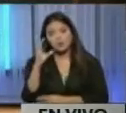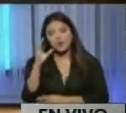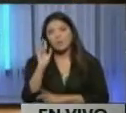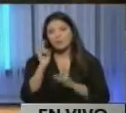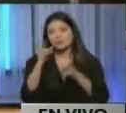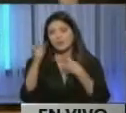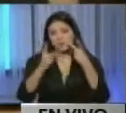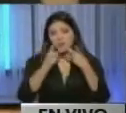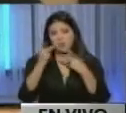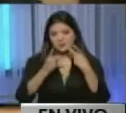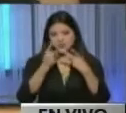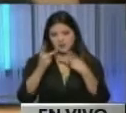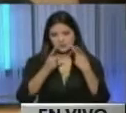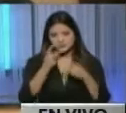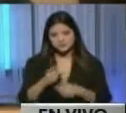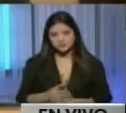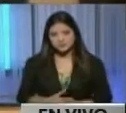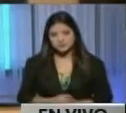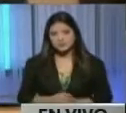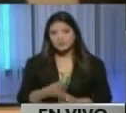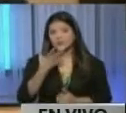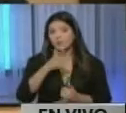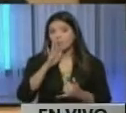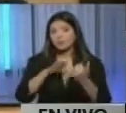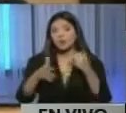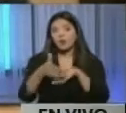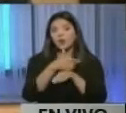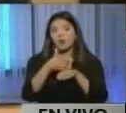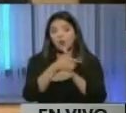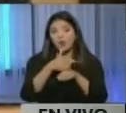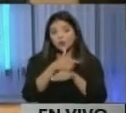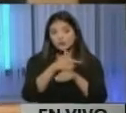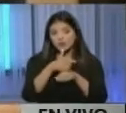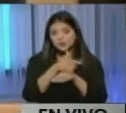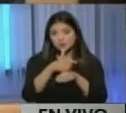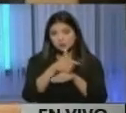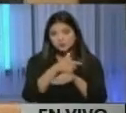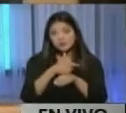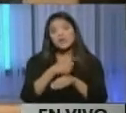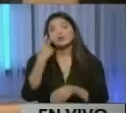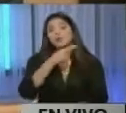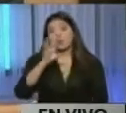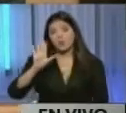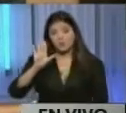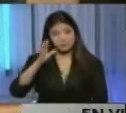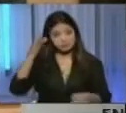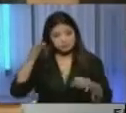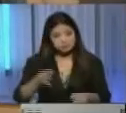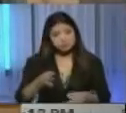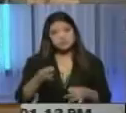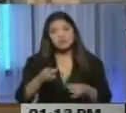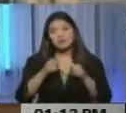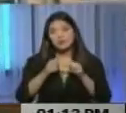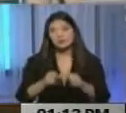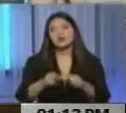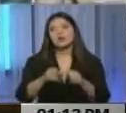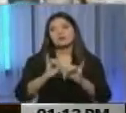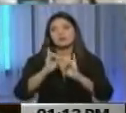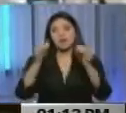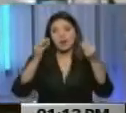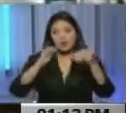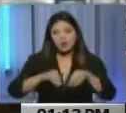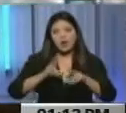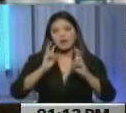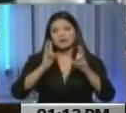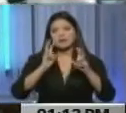políticas. Por último, el Gobierno Nacional y la FARC se comprometen con el cumplimiento de lo aquí acordado en